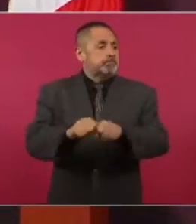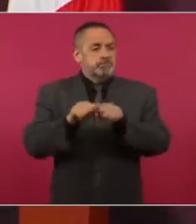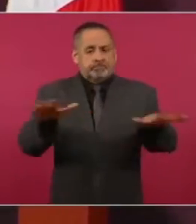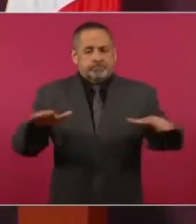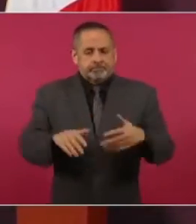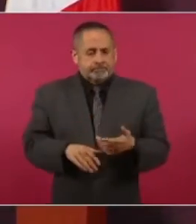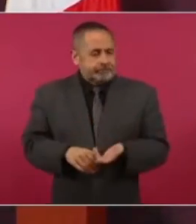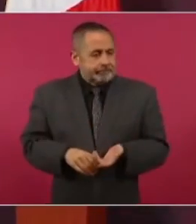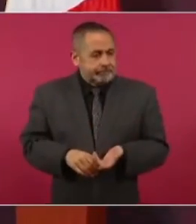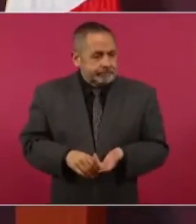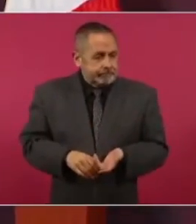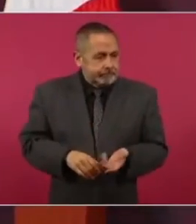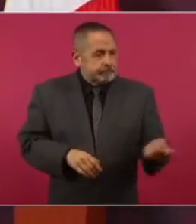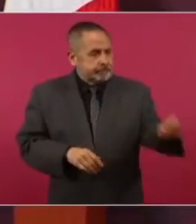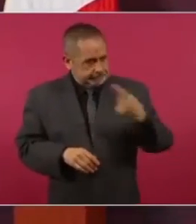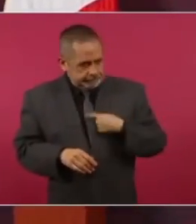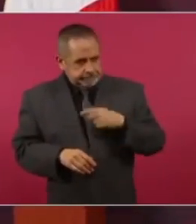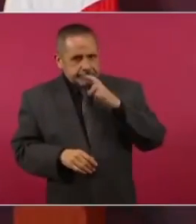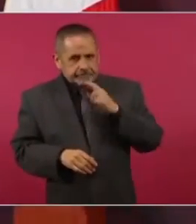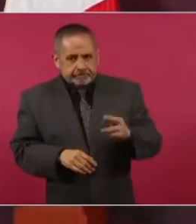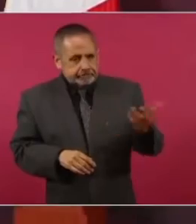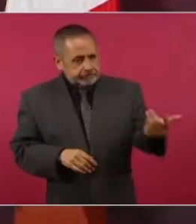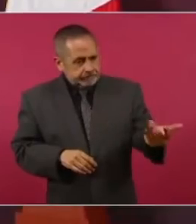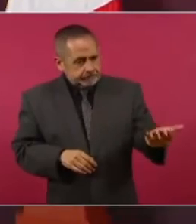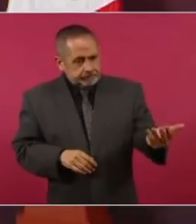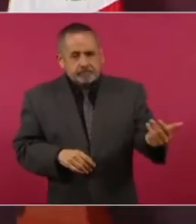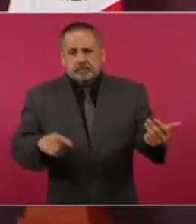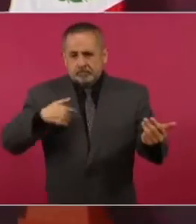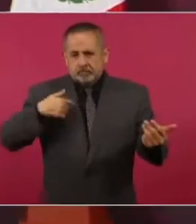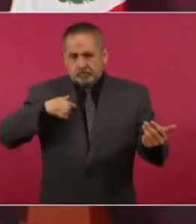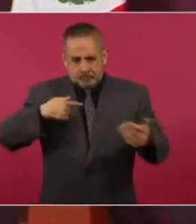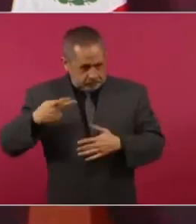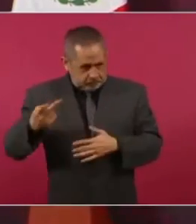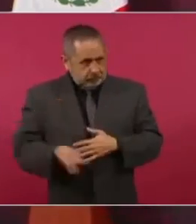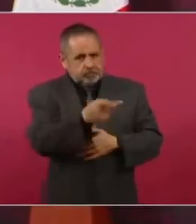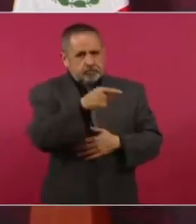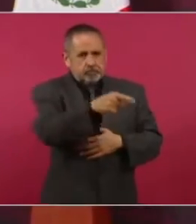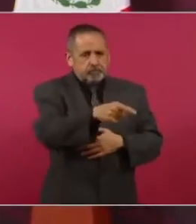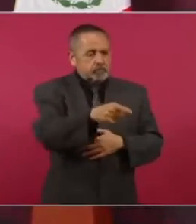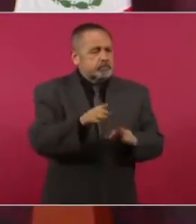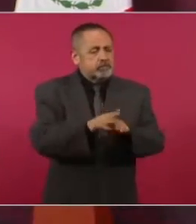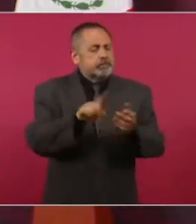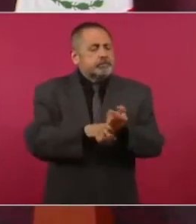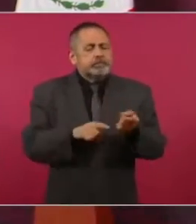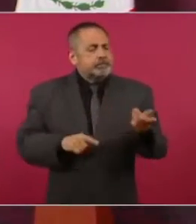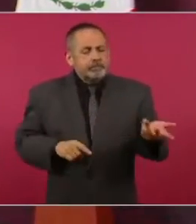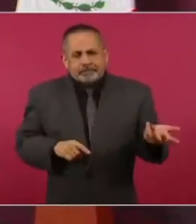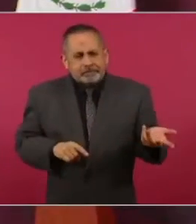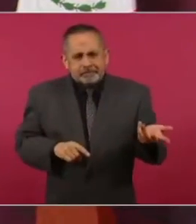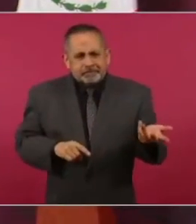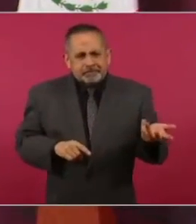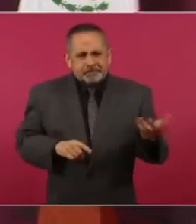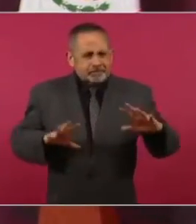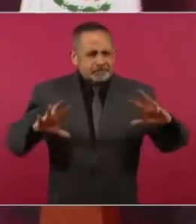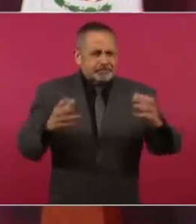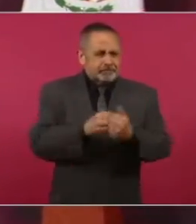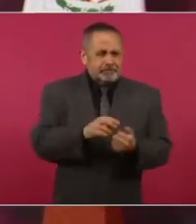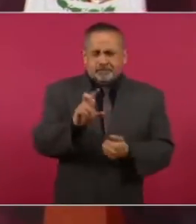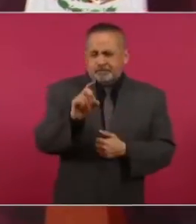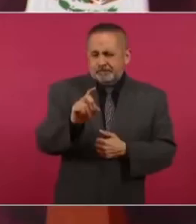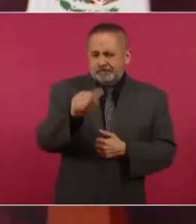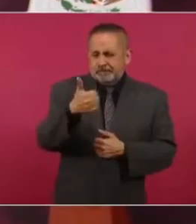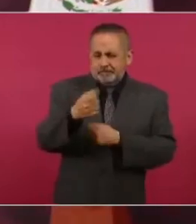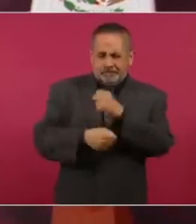y todavía no me responden a la pregunta: ¿cómo fue que en 36 años